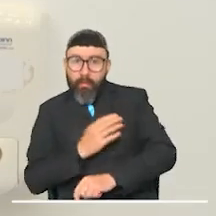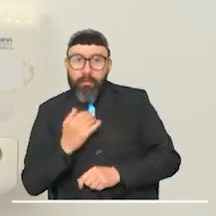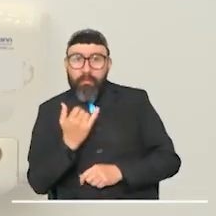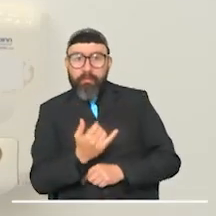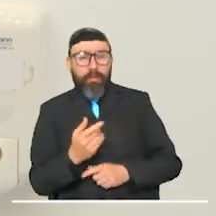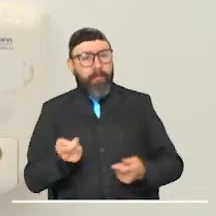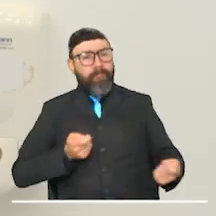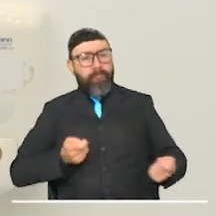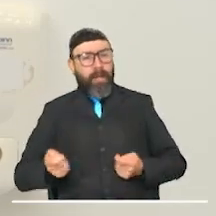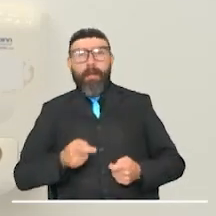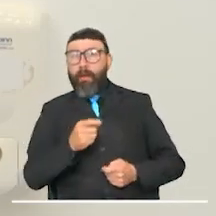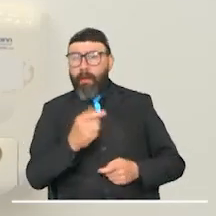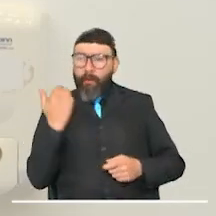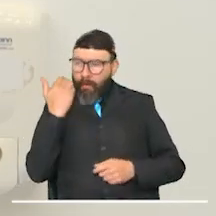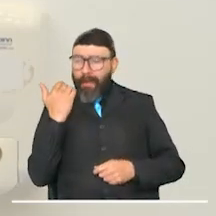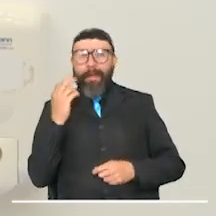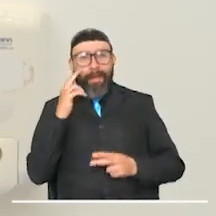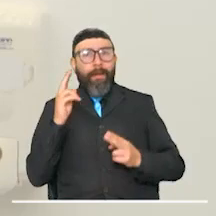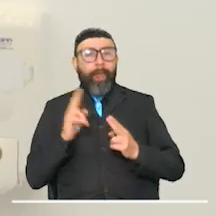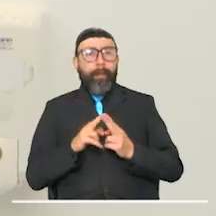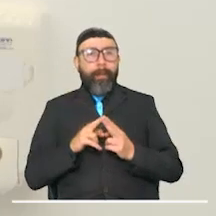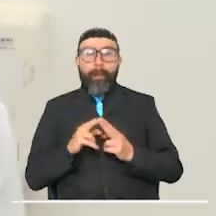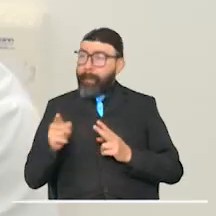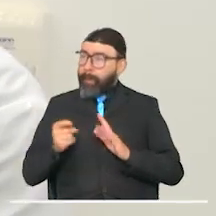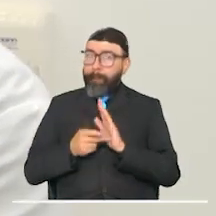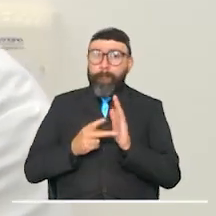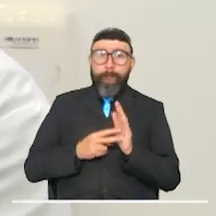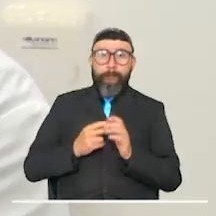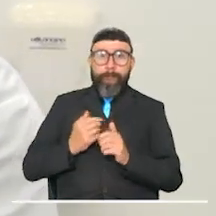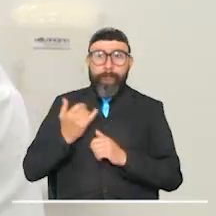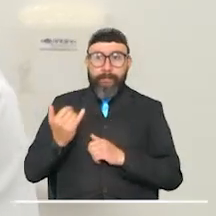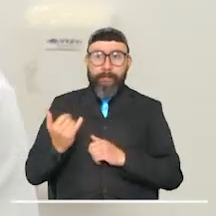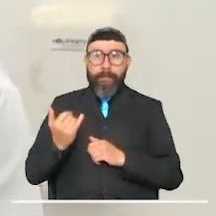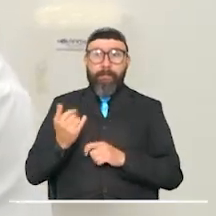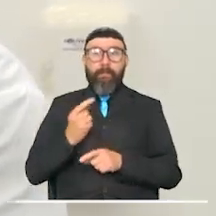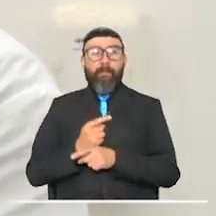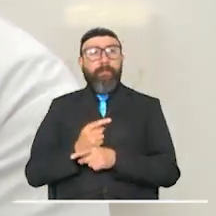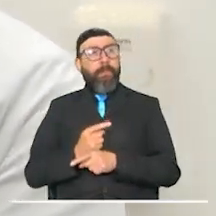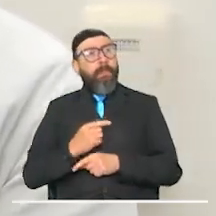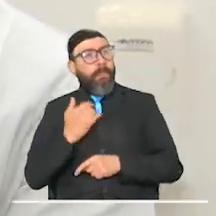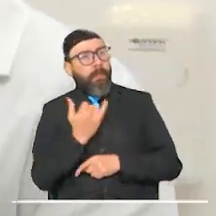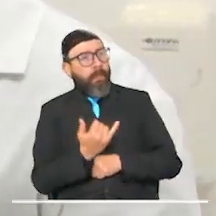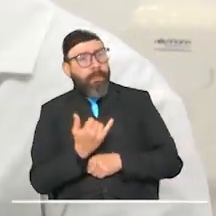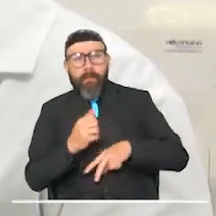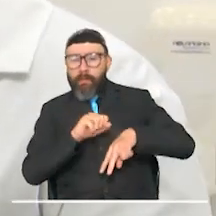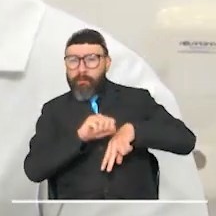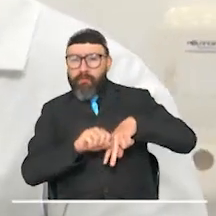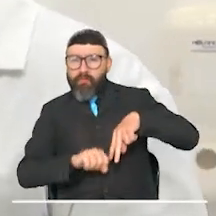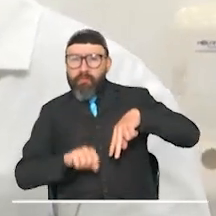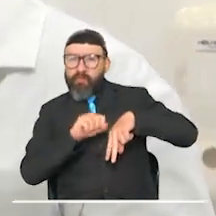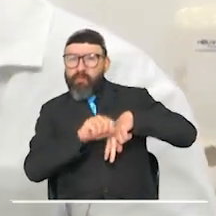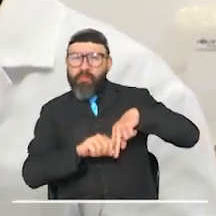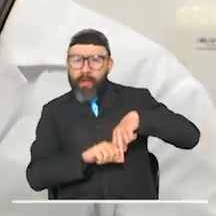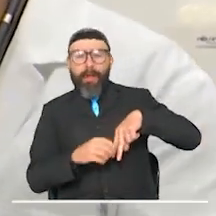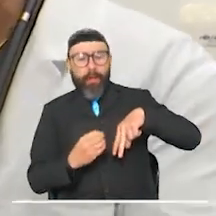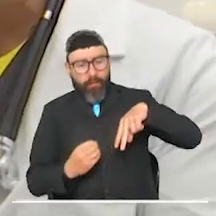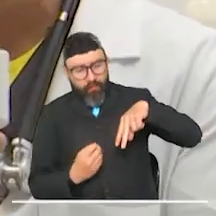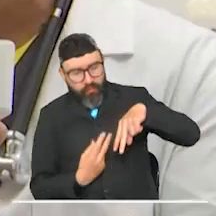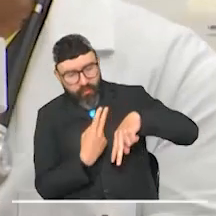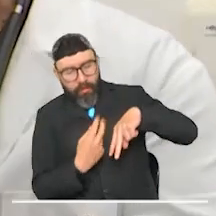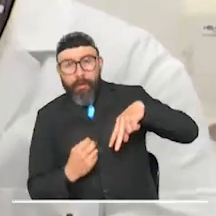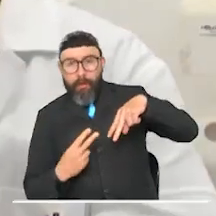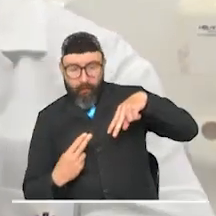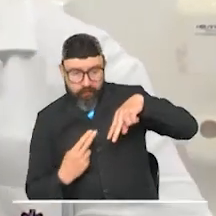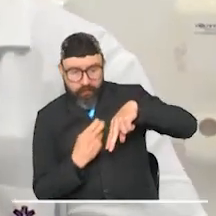manejo de estas enfermedades eso determina que entonces ella puede hacer la escleroterapia no Qué es la escleroterapia efectivamente la